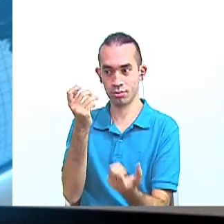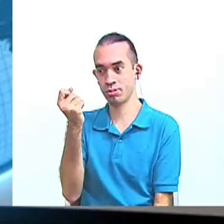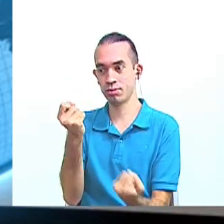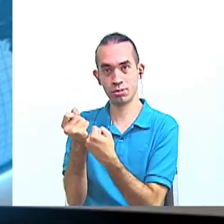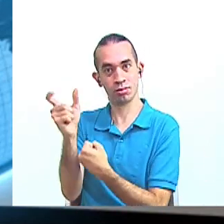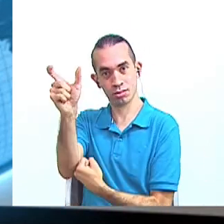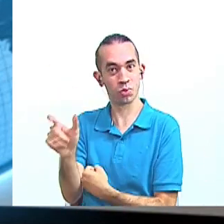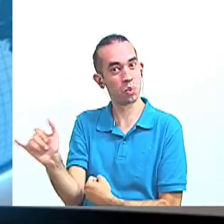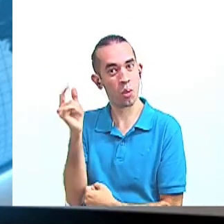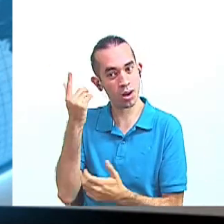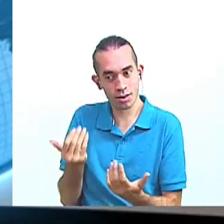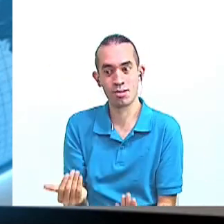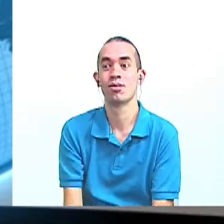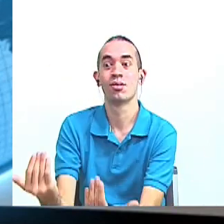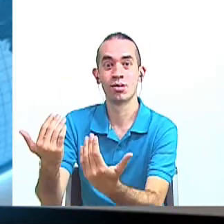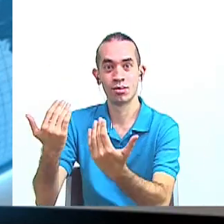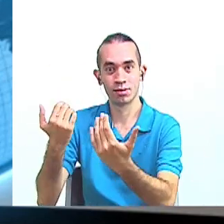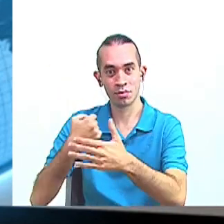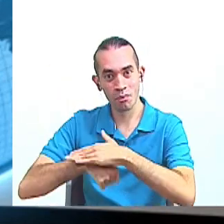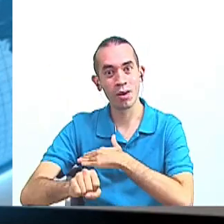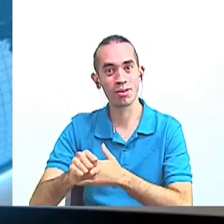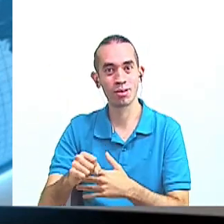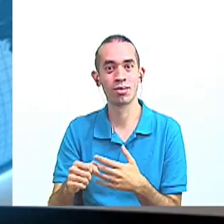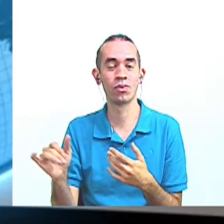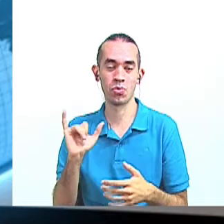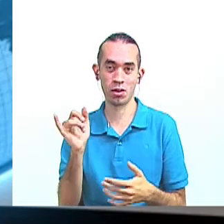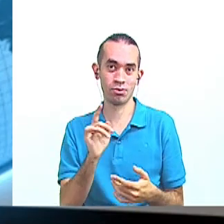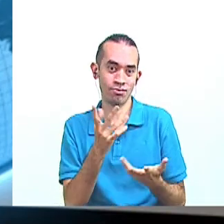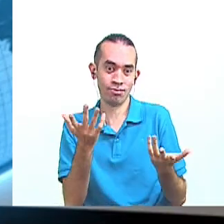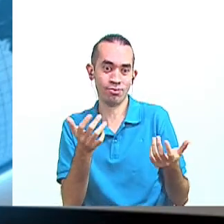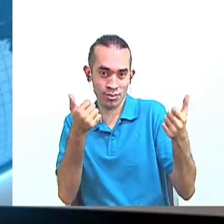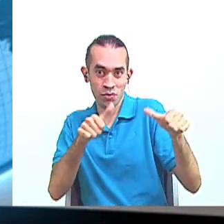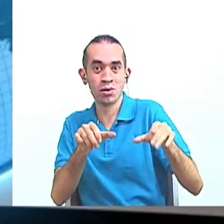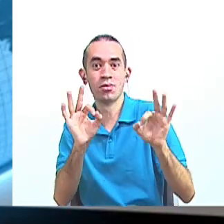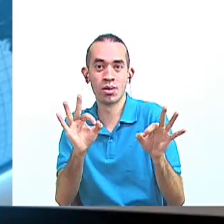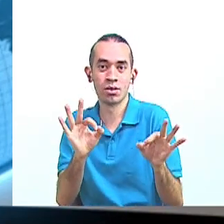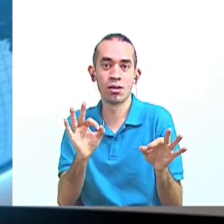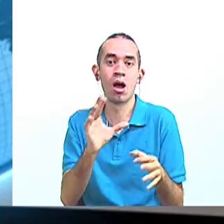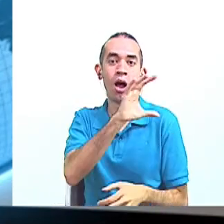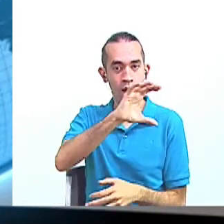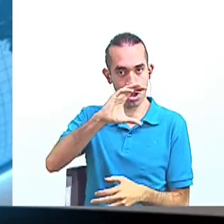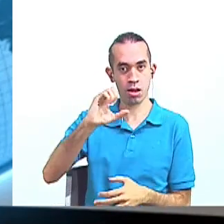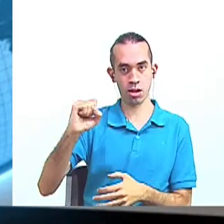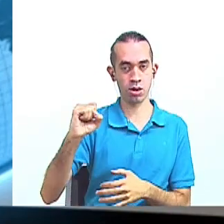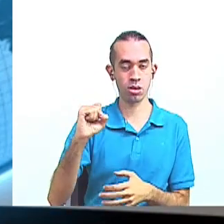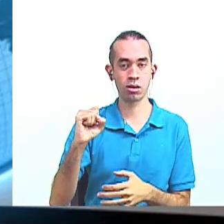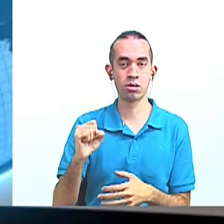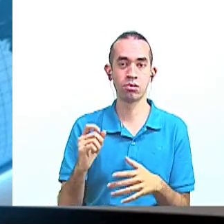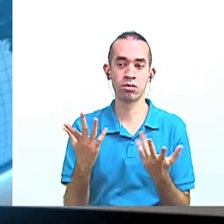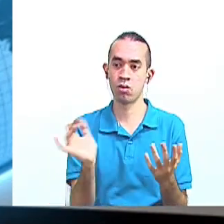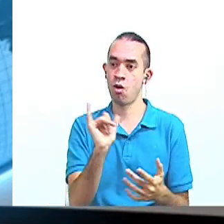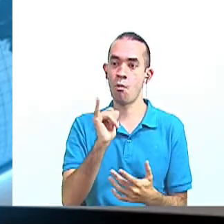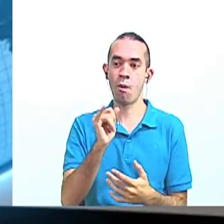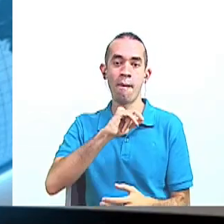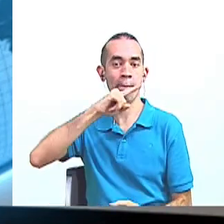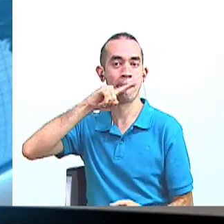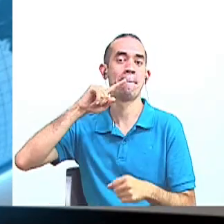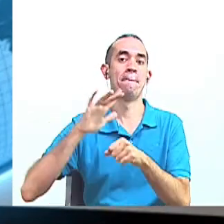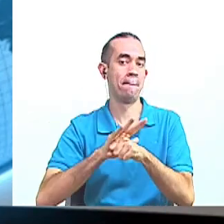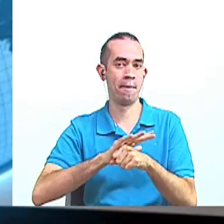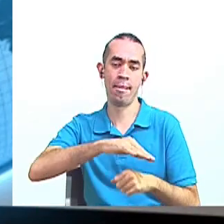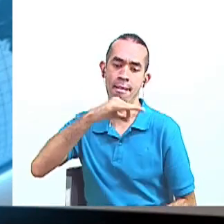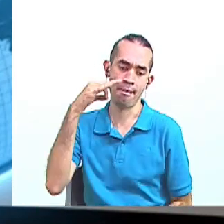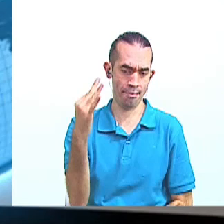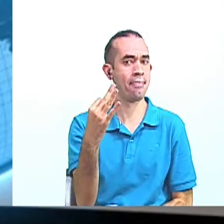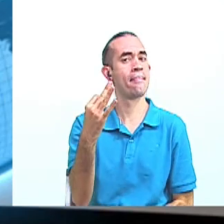Juana a atender esos partos, ¿cierto? A nosotros nos parece también que la Caja del Seguro Social vino a cumplir con creces